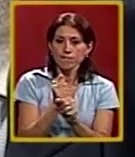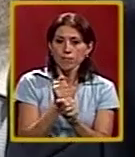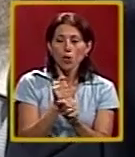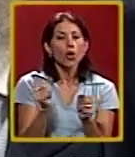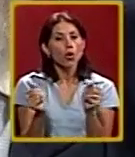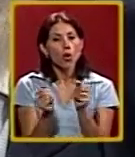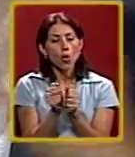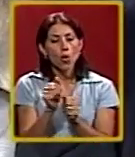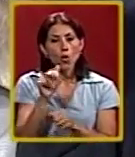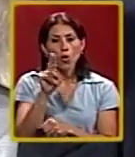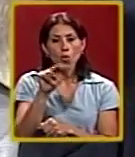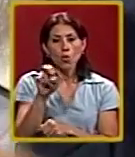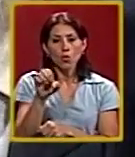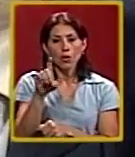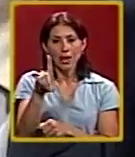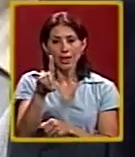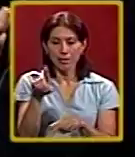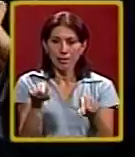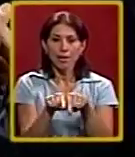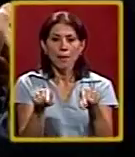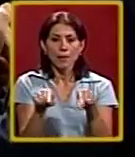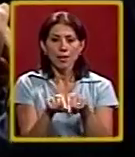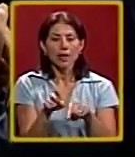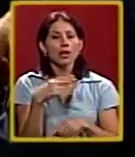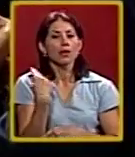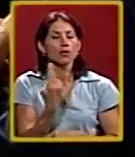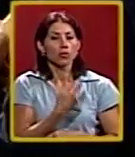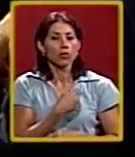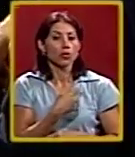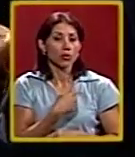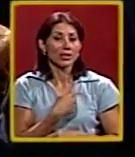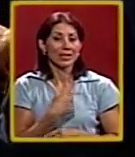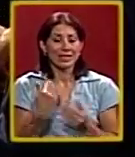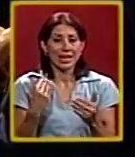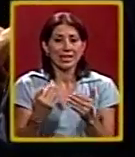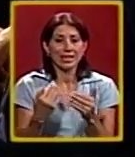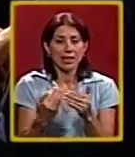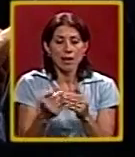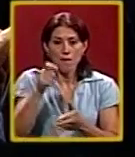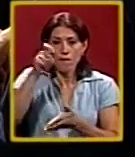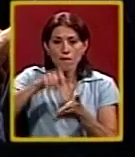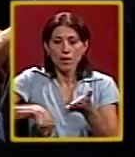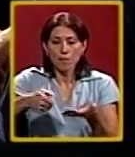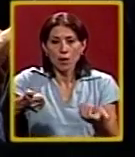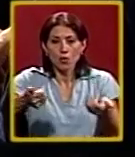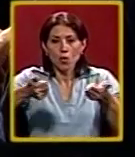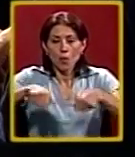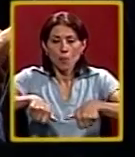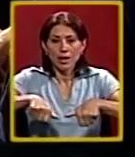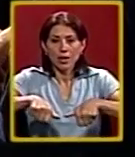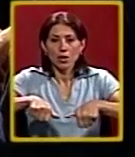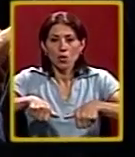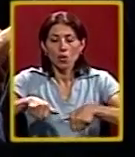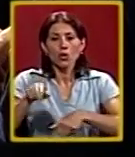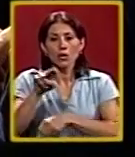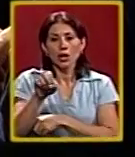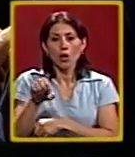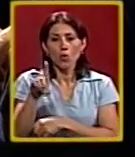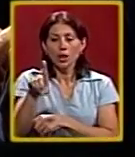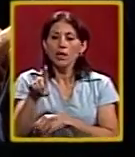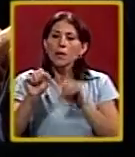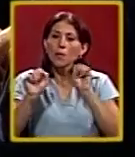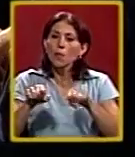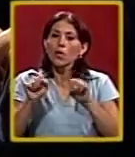UNED también estamos por firmar un convenio donde la UNED va a poder dar